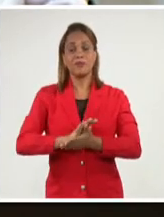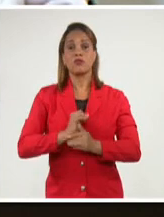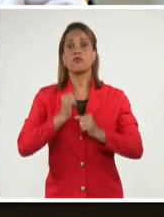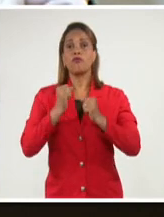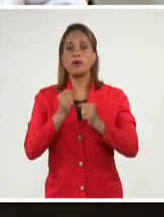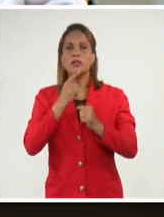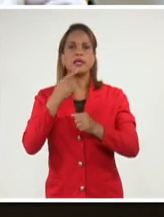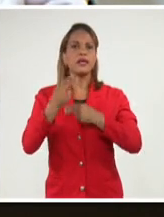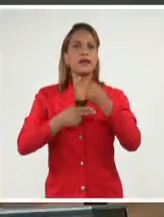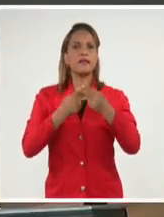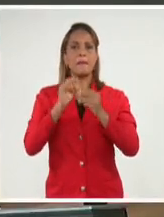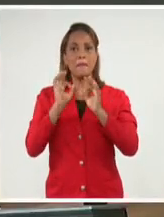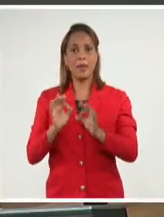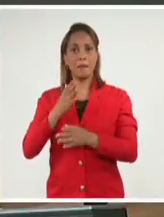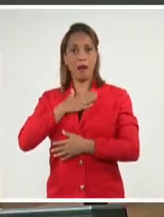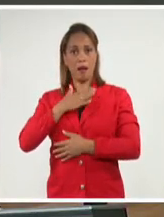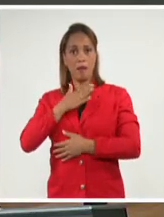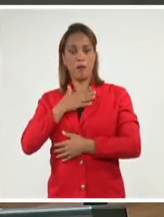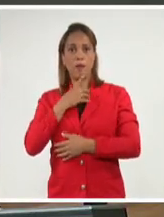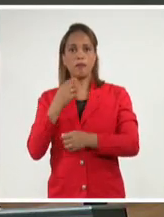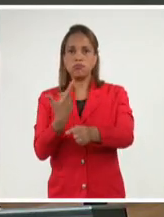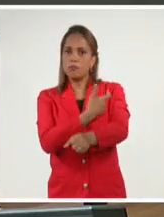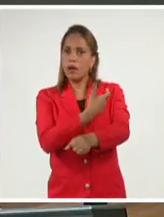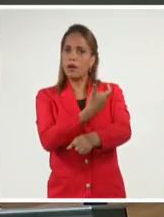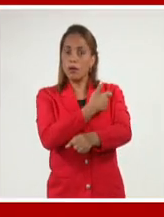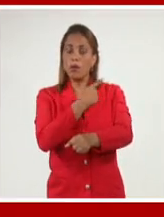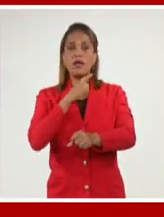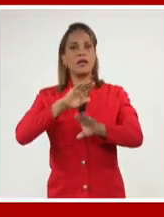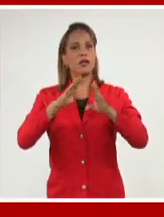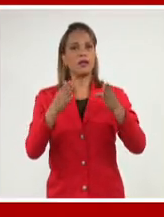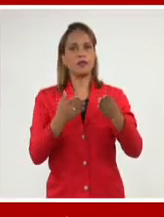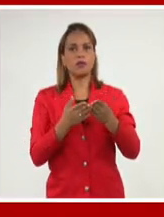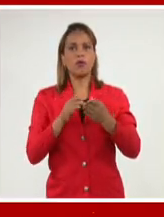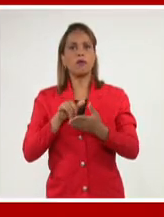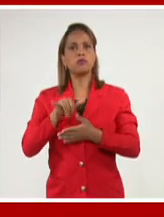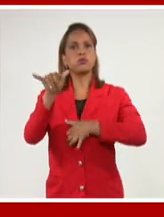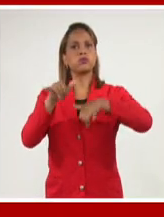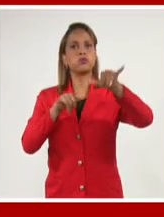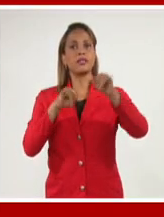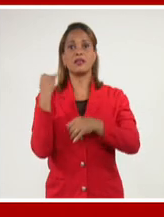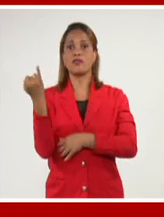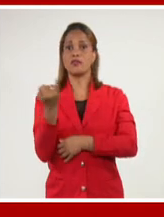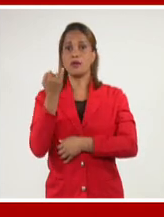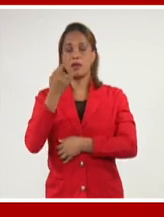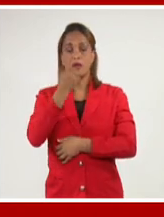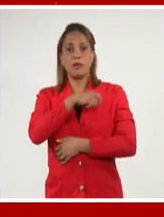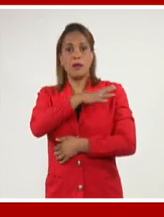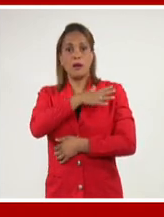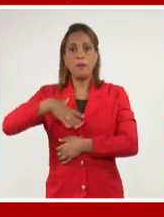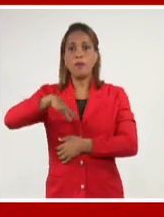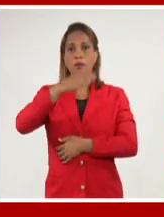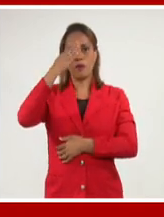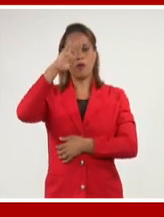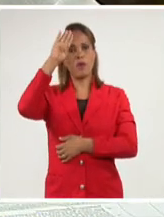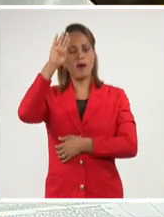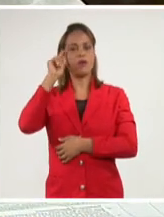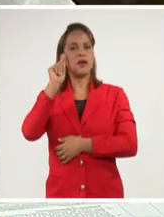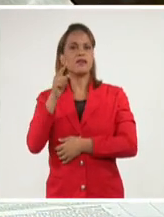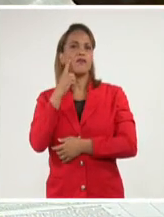sus propias vacunas, así como la vocación internacionalista del pueblo cubano, centraron la atención del